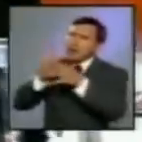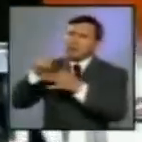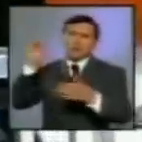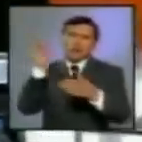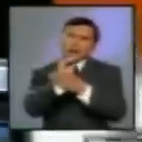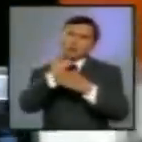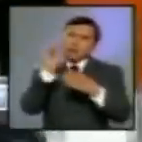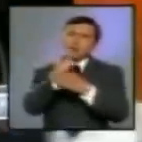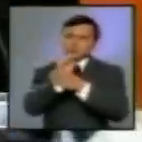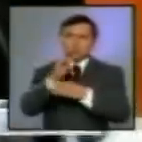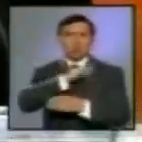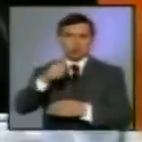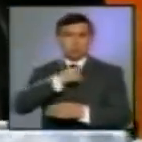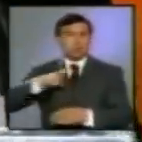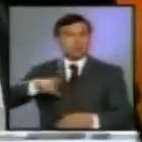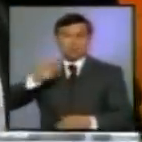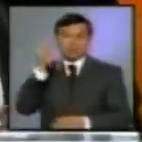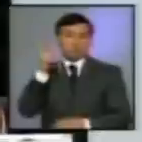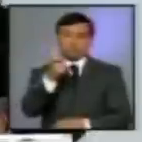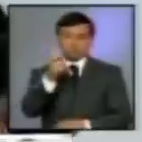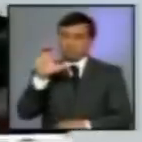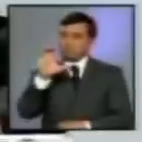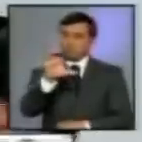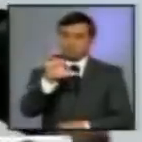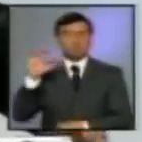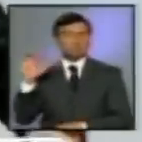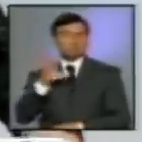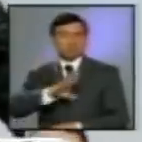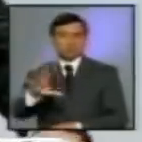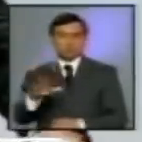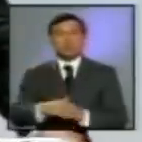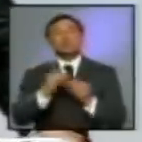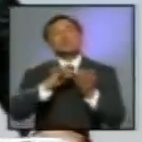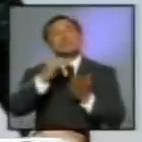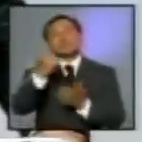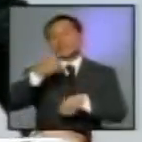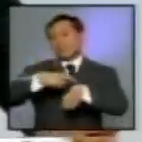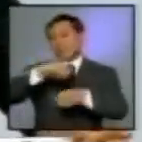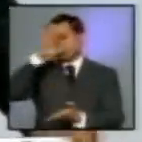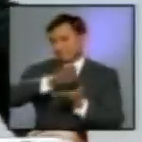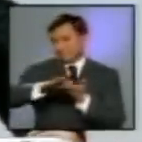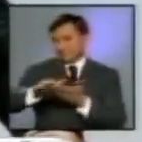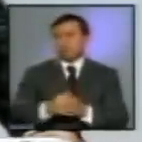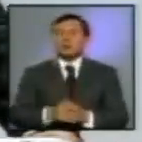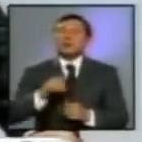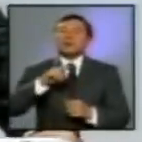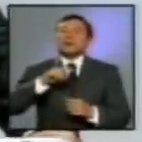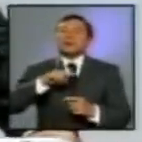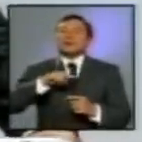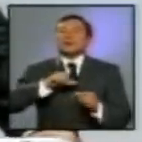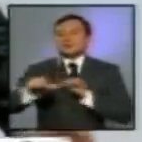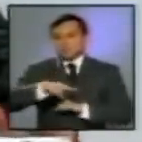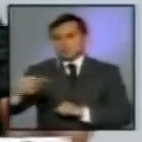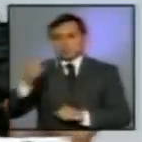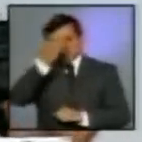Muchas gracias. Y cerramos con la contrarréplica de Enrique Peña Nieto. Parece insuficiente el tiempo del que dispongo para realmente poder